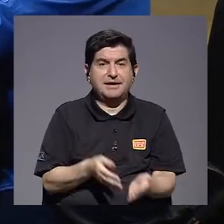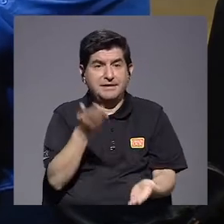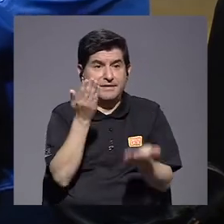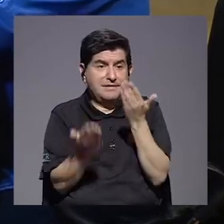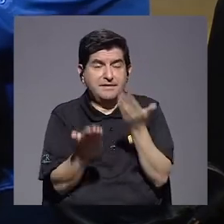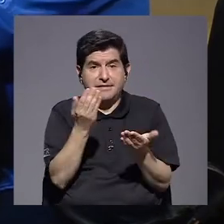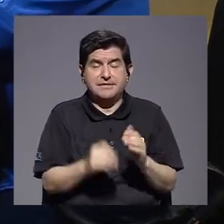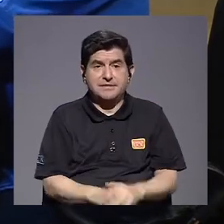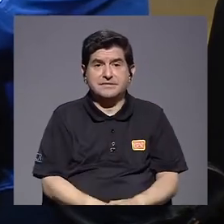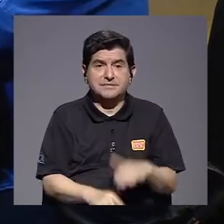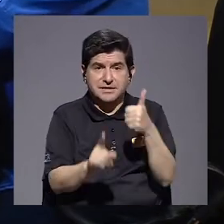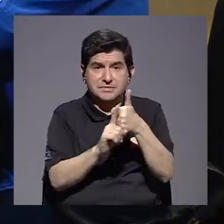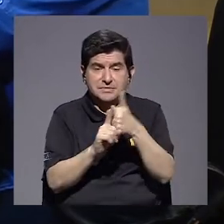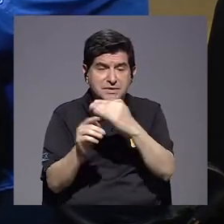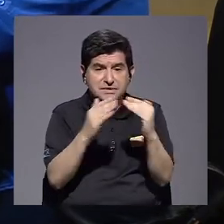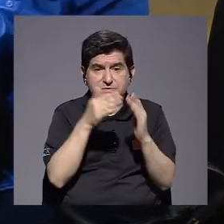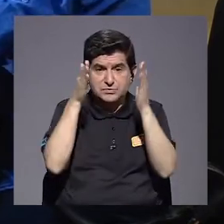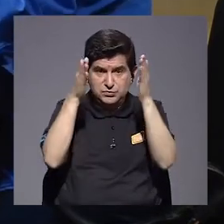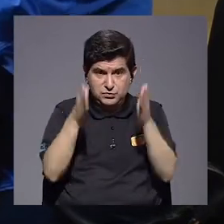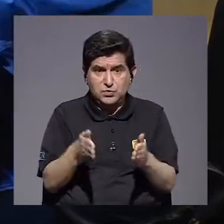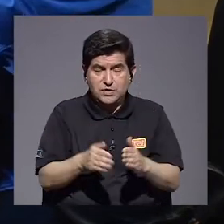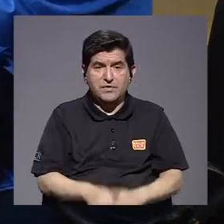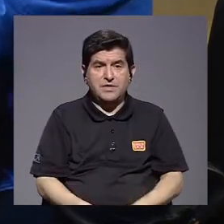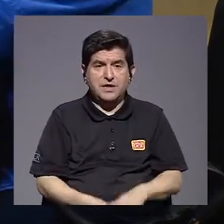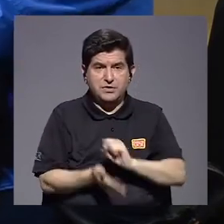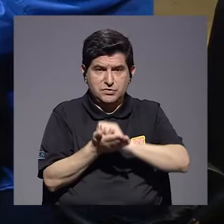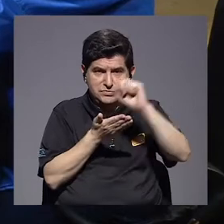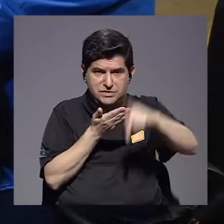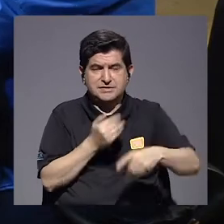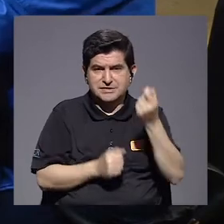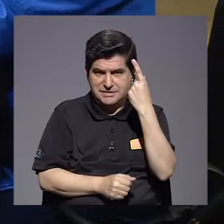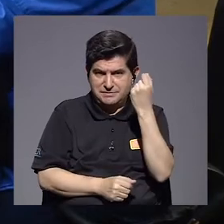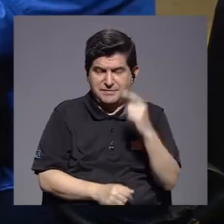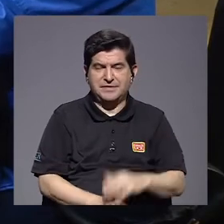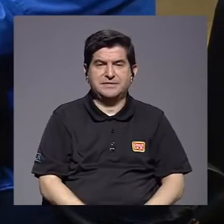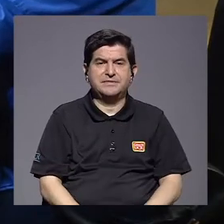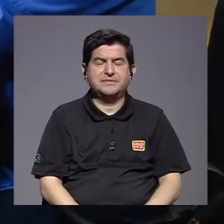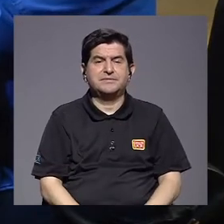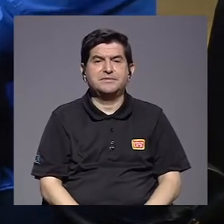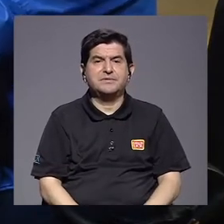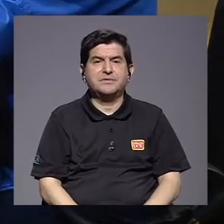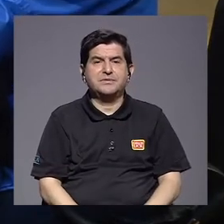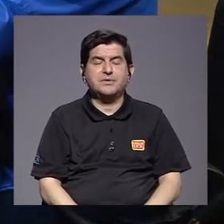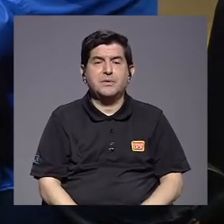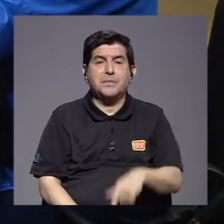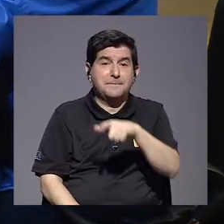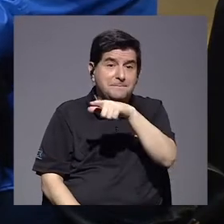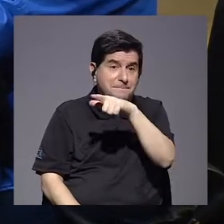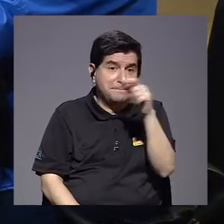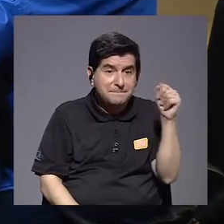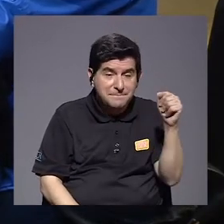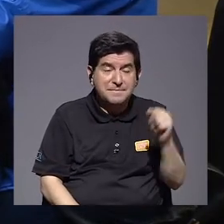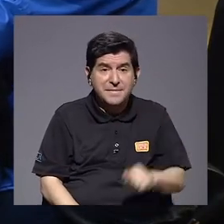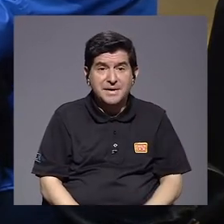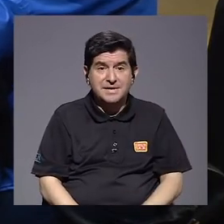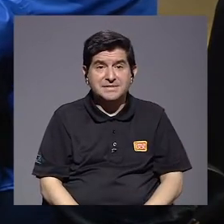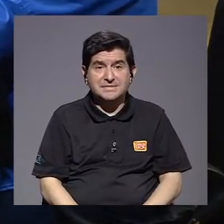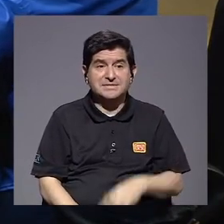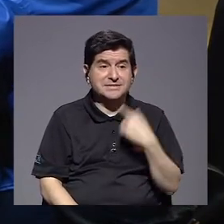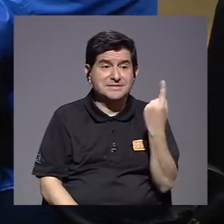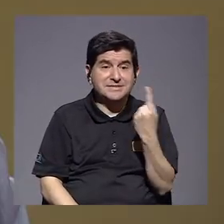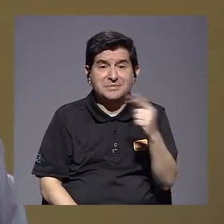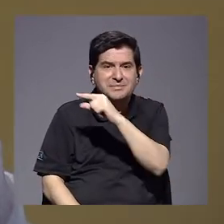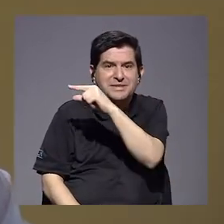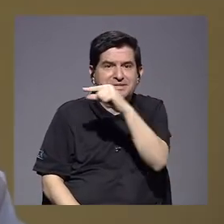hasta los propios ciudadanos de San Pedro lo van a entender muy bien. Sí. Vea, doña Yamilet, no hay mes, casi